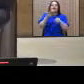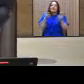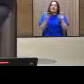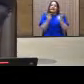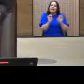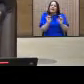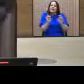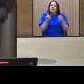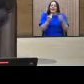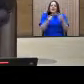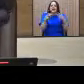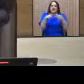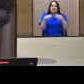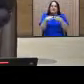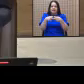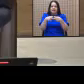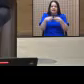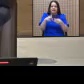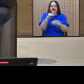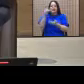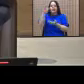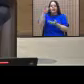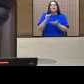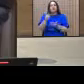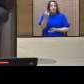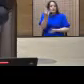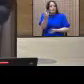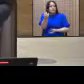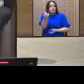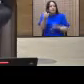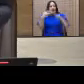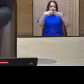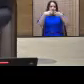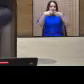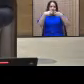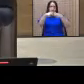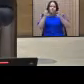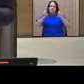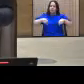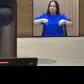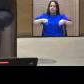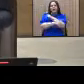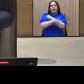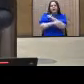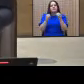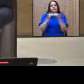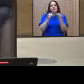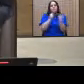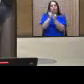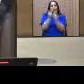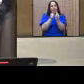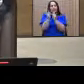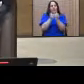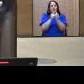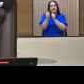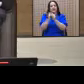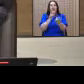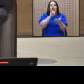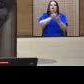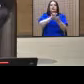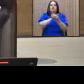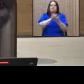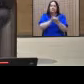esto bajar el costo de la electricidad, poder que el país sea más competitivo. Ese es un